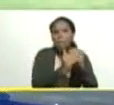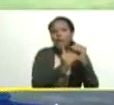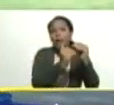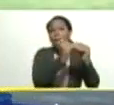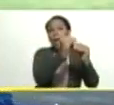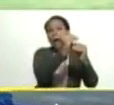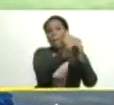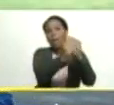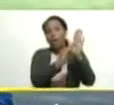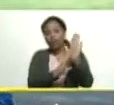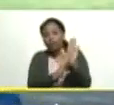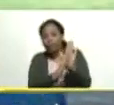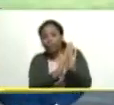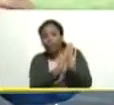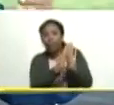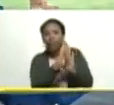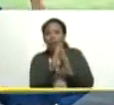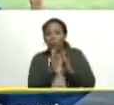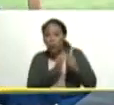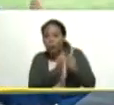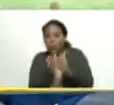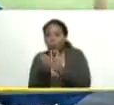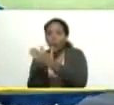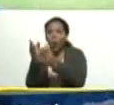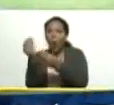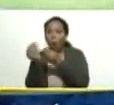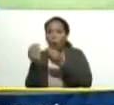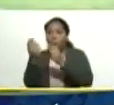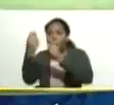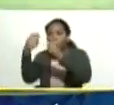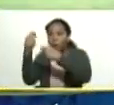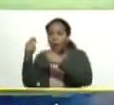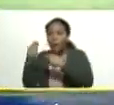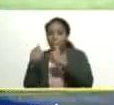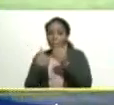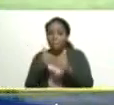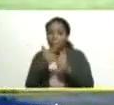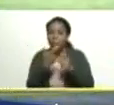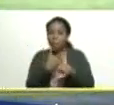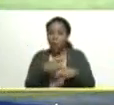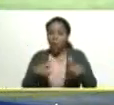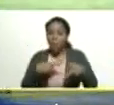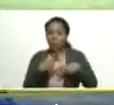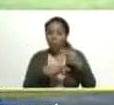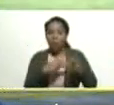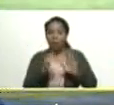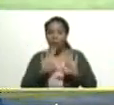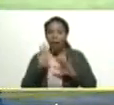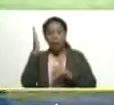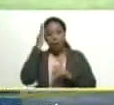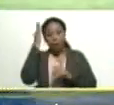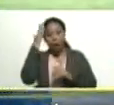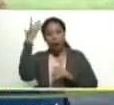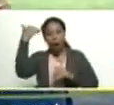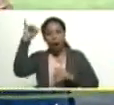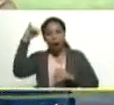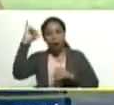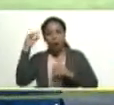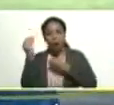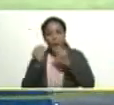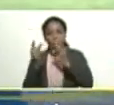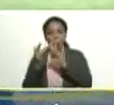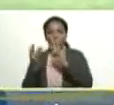exportadora. Y luego entonces creces en producción y ya tienes la ruta exportadora y tienes la